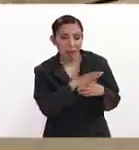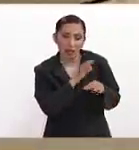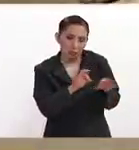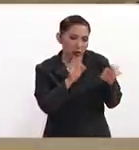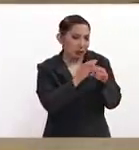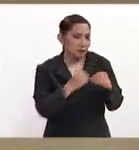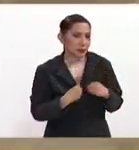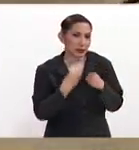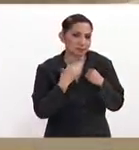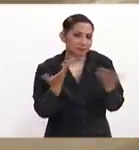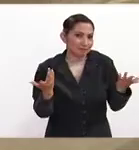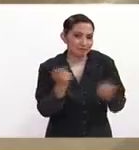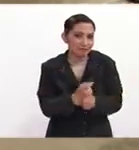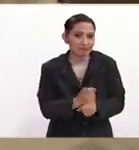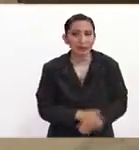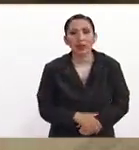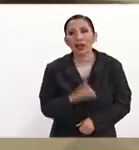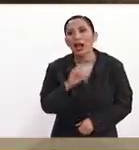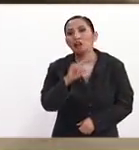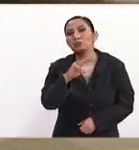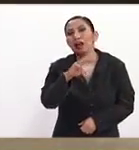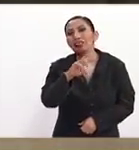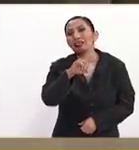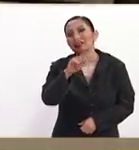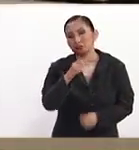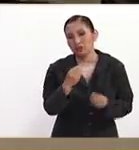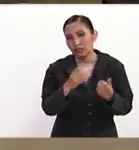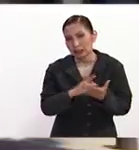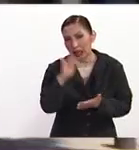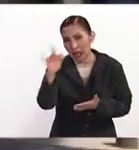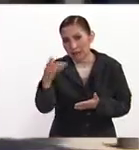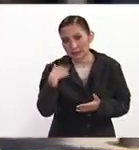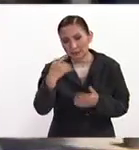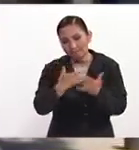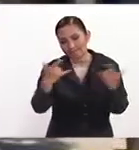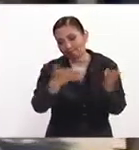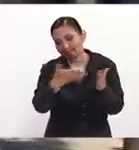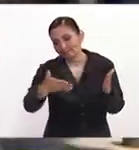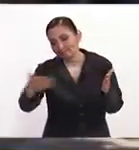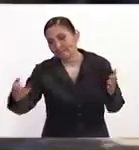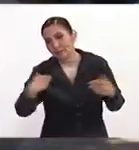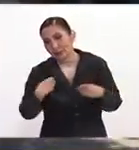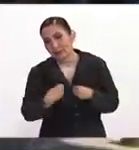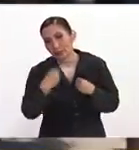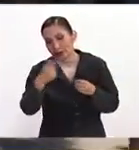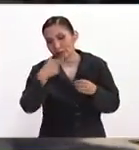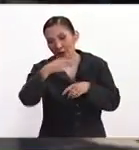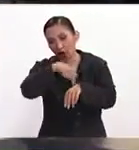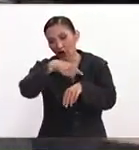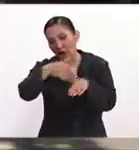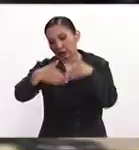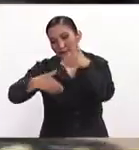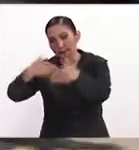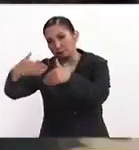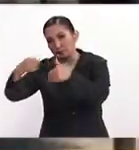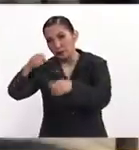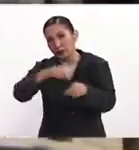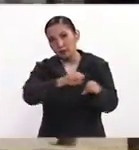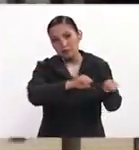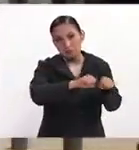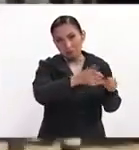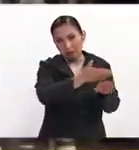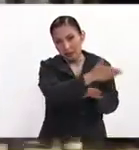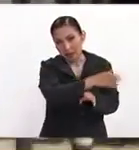es la vida. Claro, por supuesto. Don Carlos Valdés, muchas gracias por este recuento de lo que se está viviendo conforme pasan las horas tras este